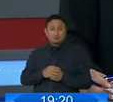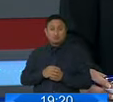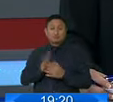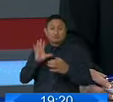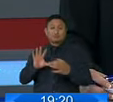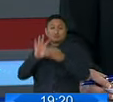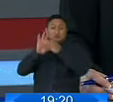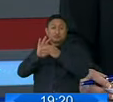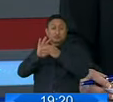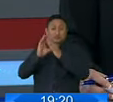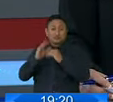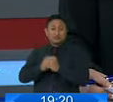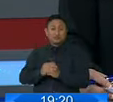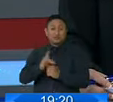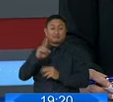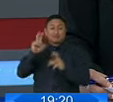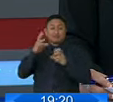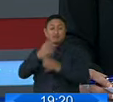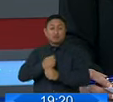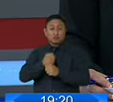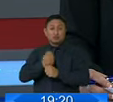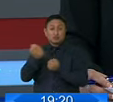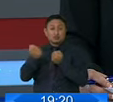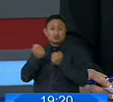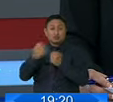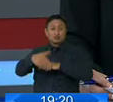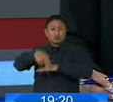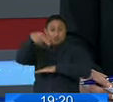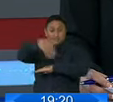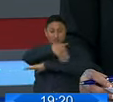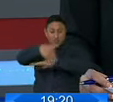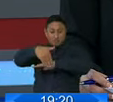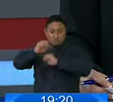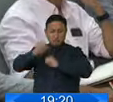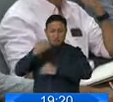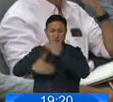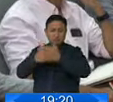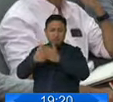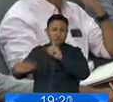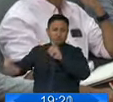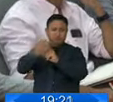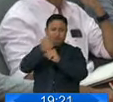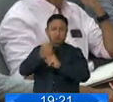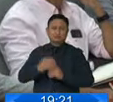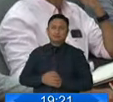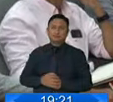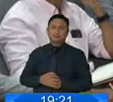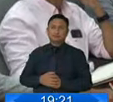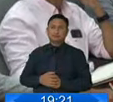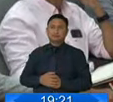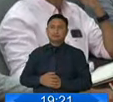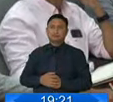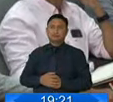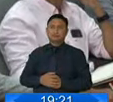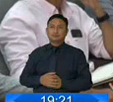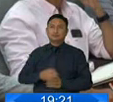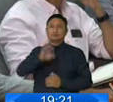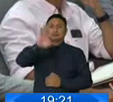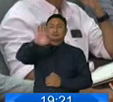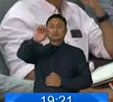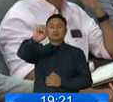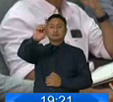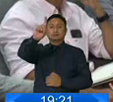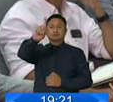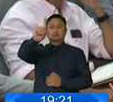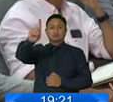alcanzar algunos logros en materia de seguridad y control en la frontera norte. los tratados bilaterales. Todd Chapman, embajador